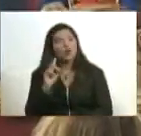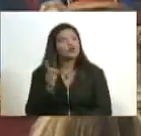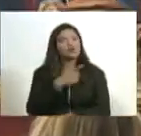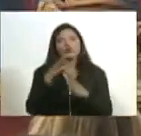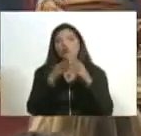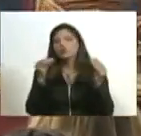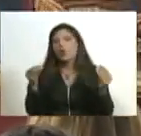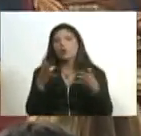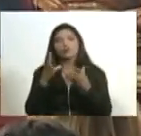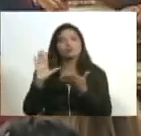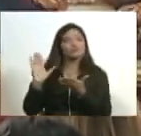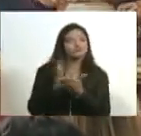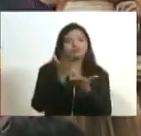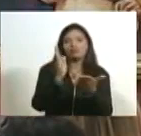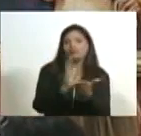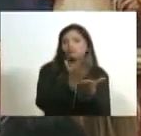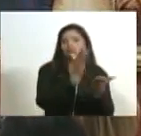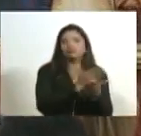República los disolvió.